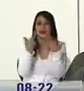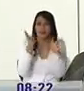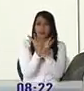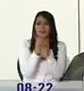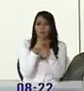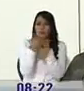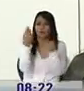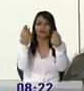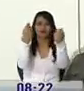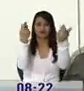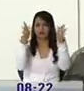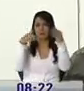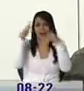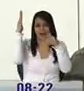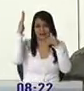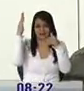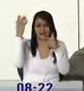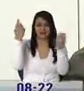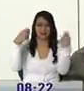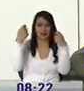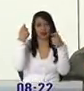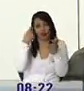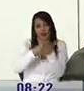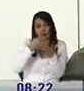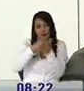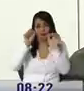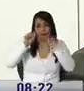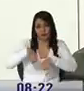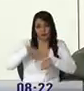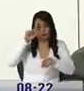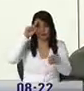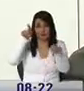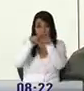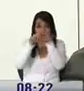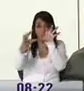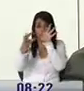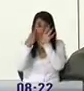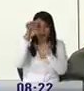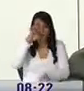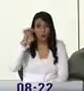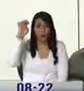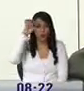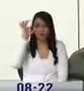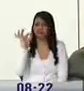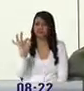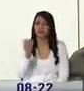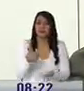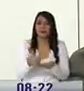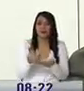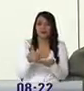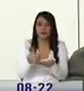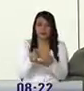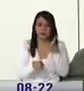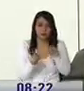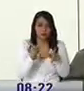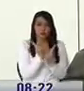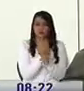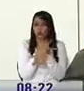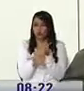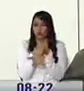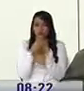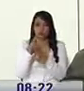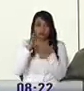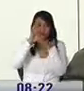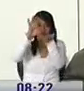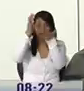llegar a colocarse más eh consideramos que el acuerdo es beneficioso en la medida que nos permite que aquellos productos que ya se encuentran en la Unión